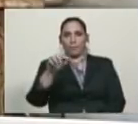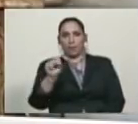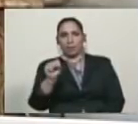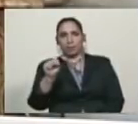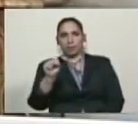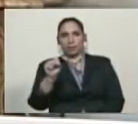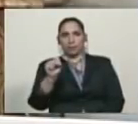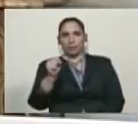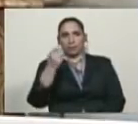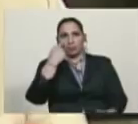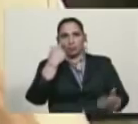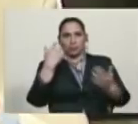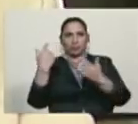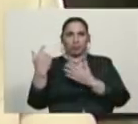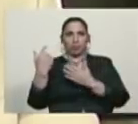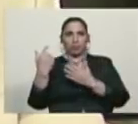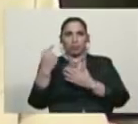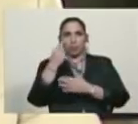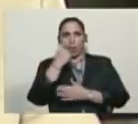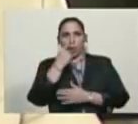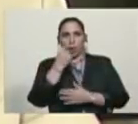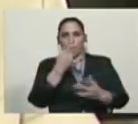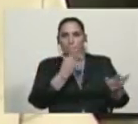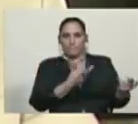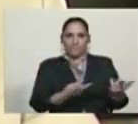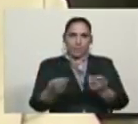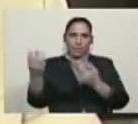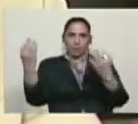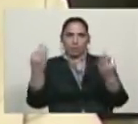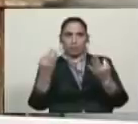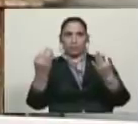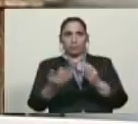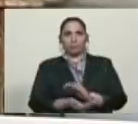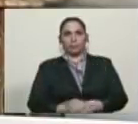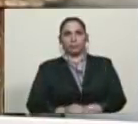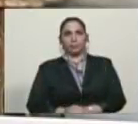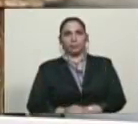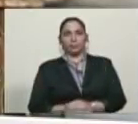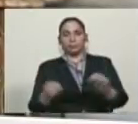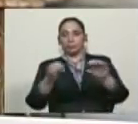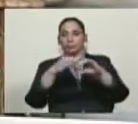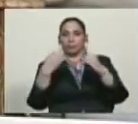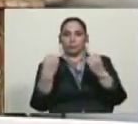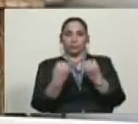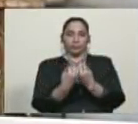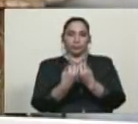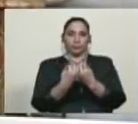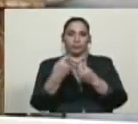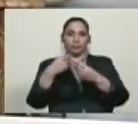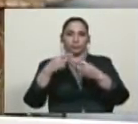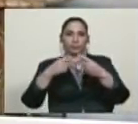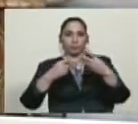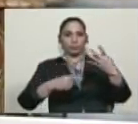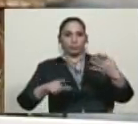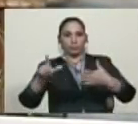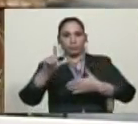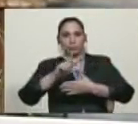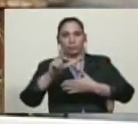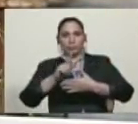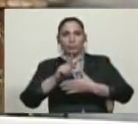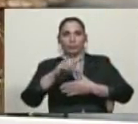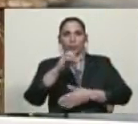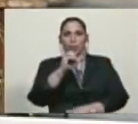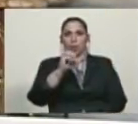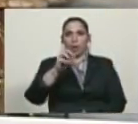josé luís di fabio bienvenido siempre con la oficina panamericana de la salud la organización mundial de la